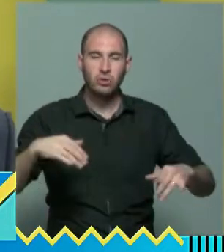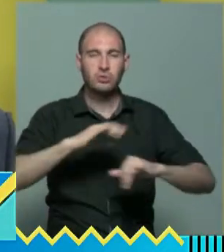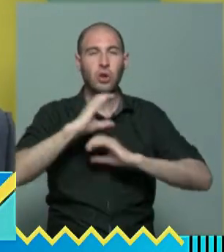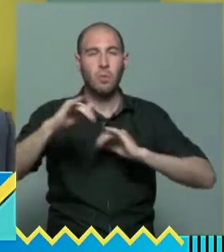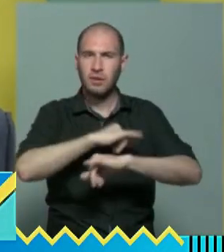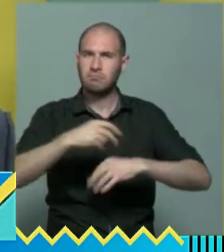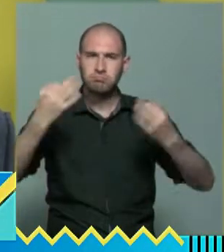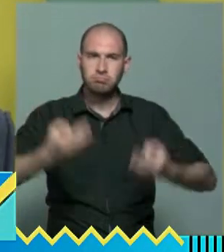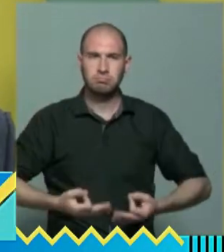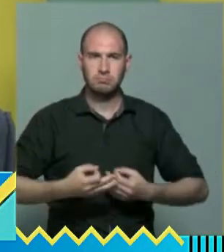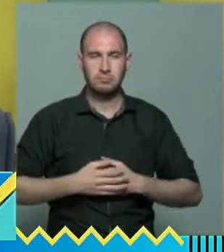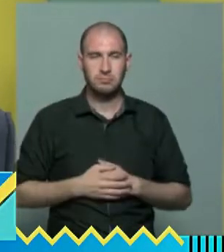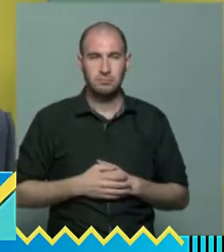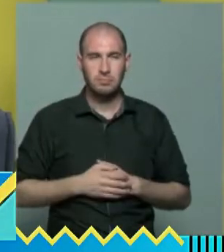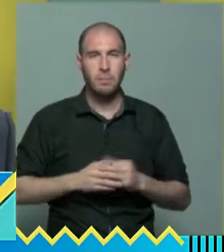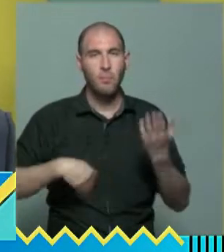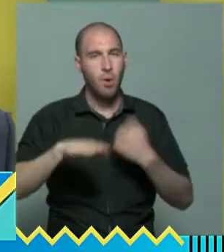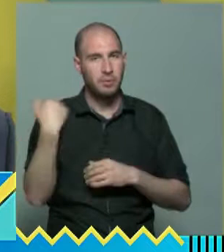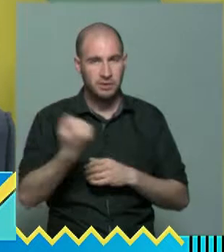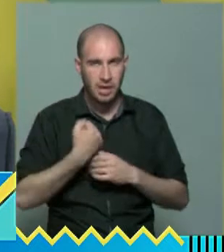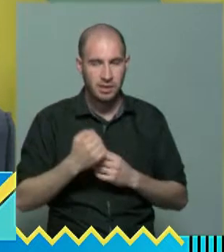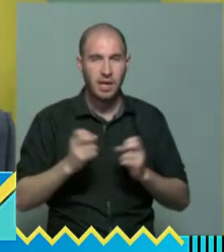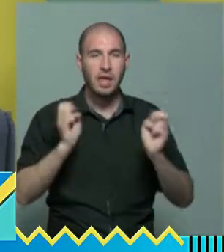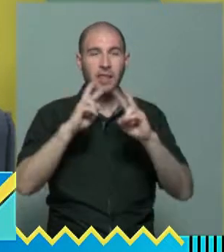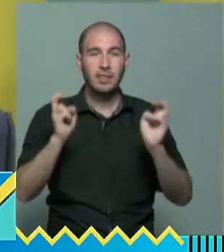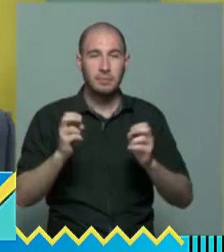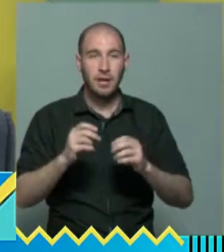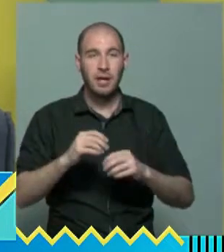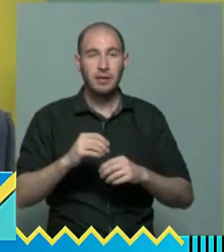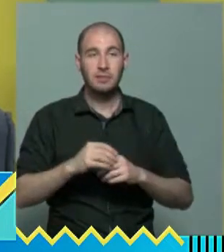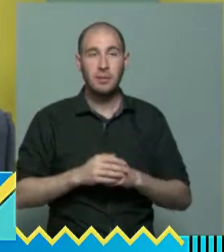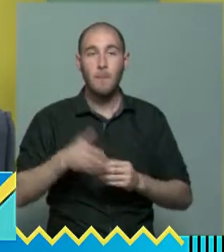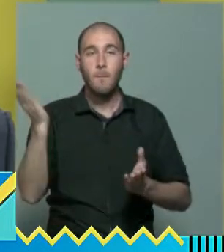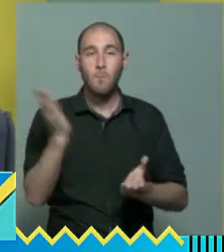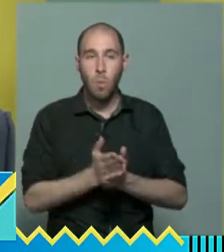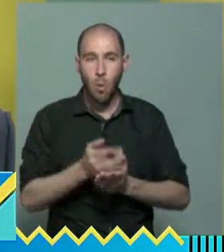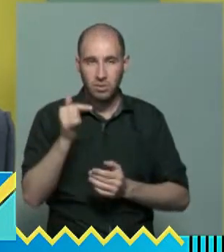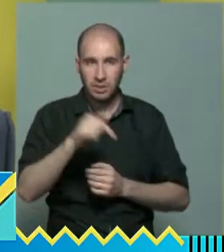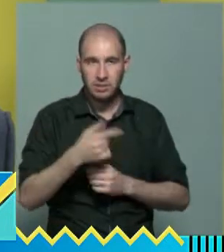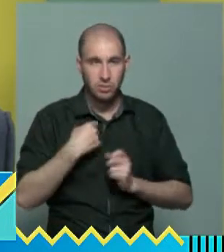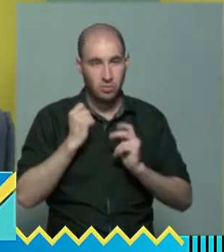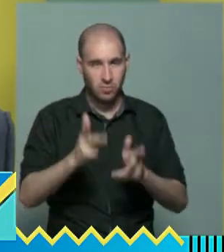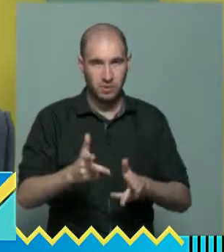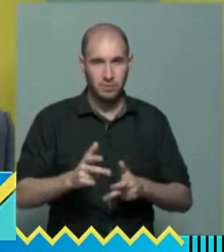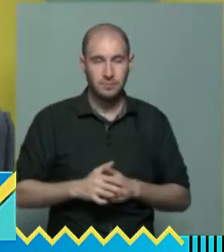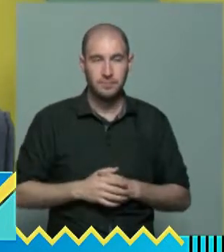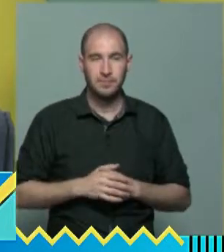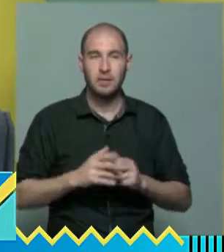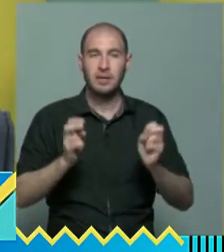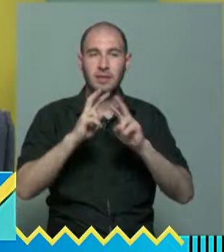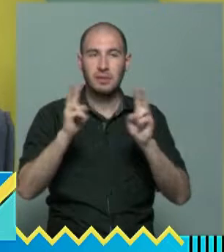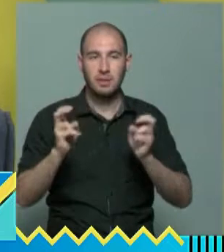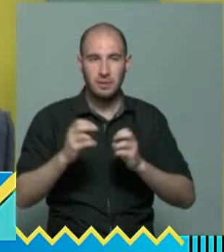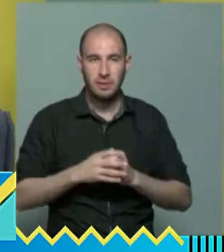como son. Fundamentalmente en el tema de la retención de las multas, y esto lo tengo que decir, respecto de